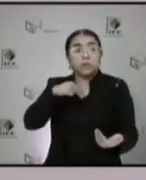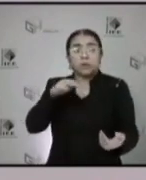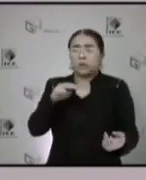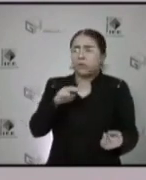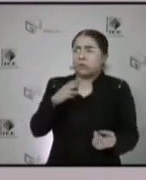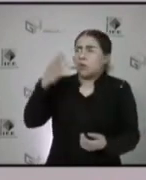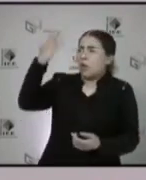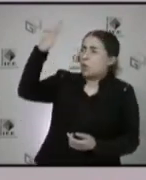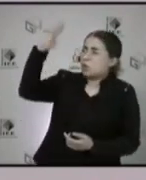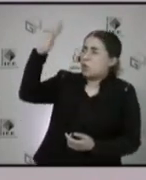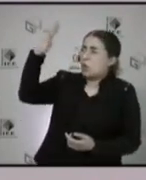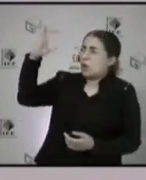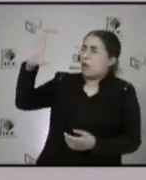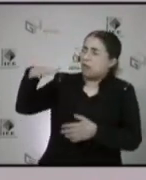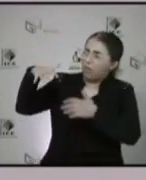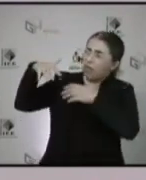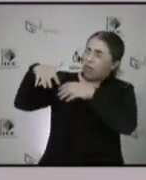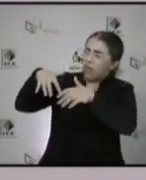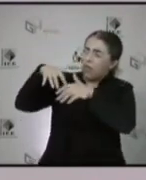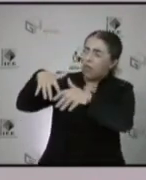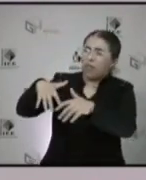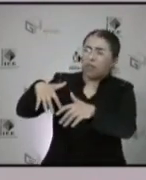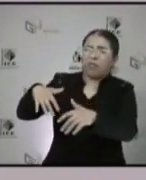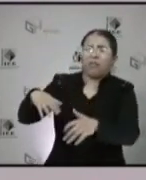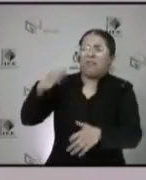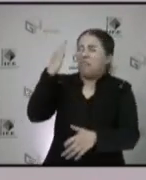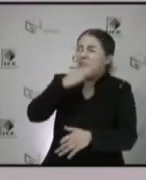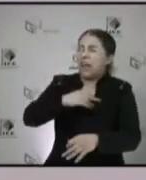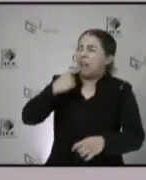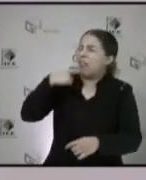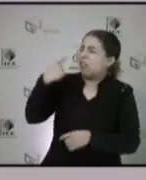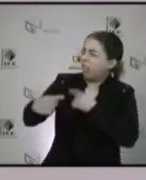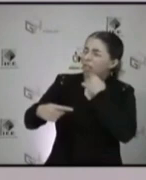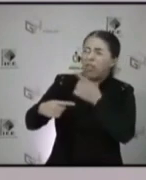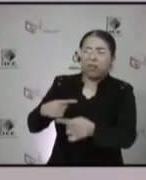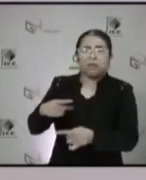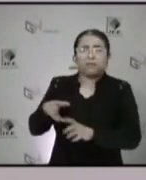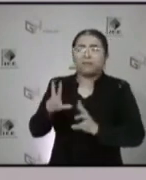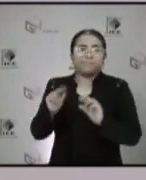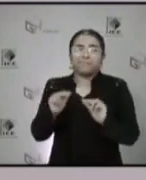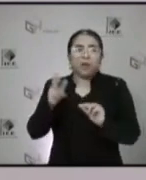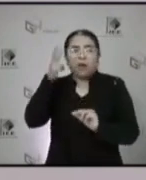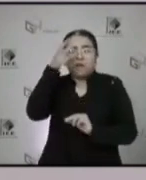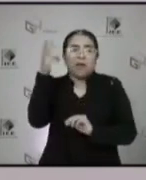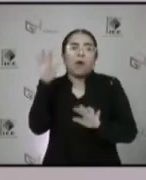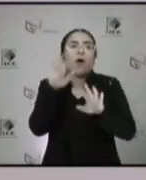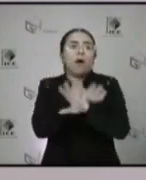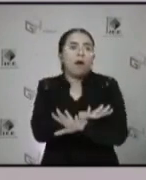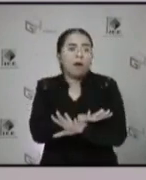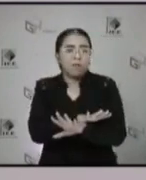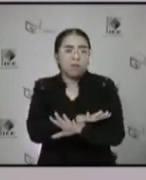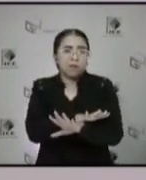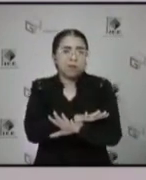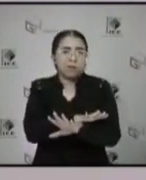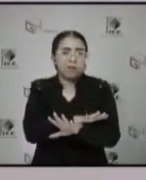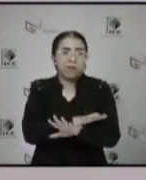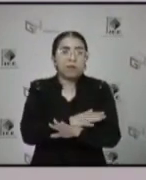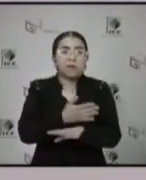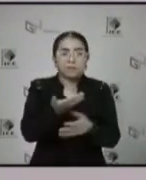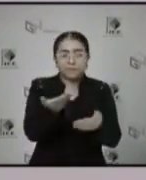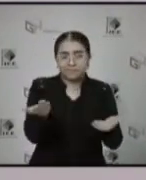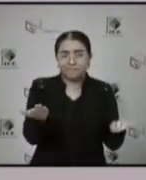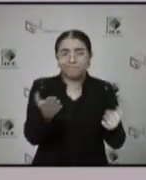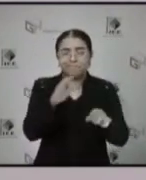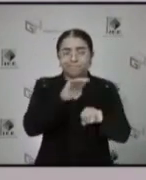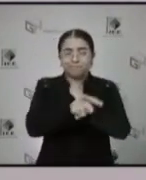asoleándose, luchando, difamándose? Hidalgo Hidalgo no quiere eso. Amigas y amigos de